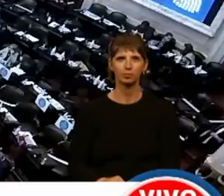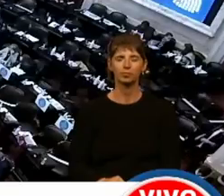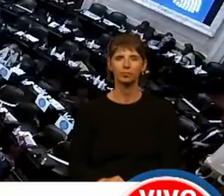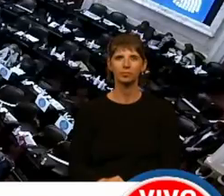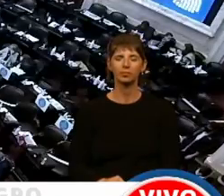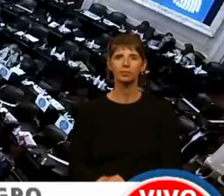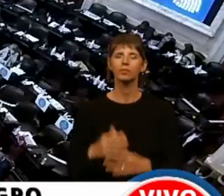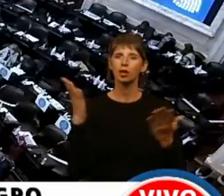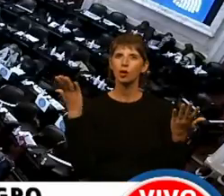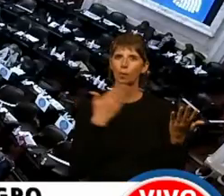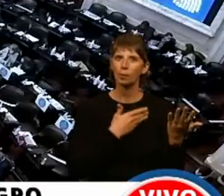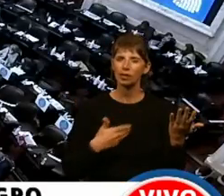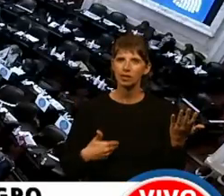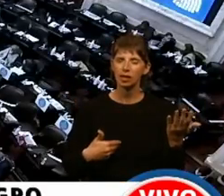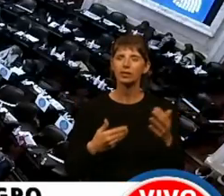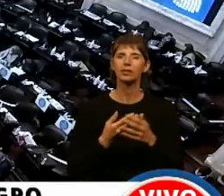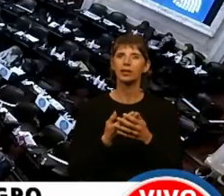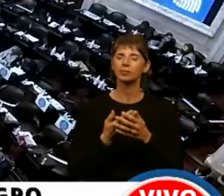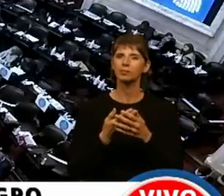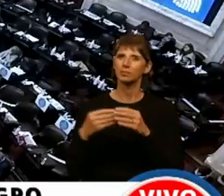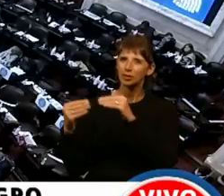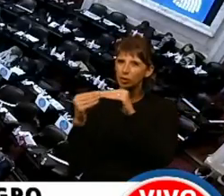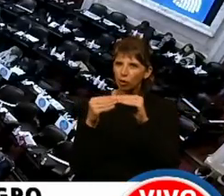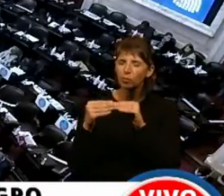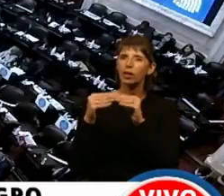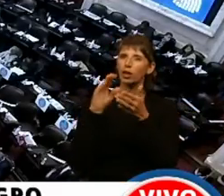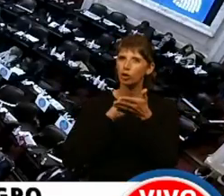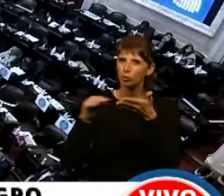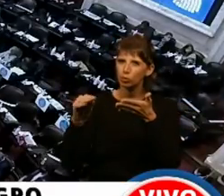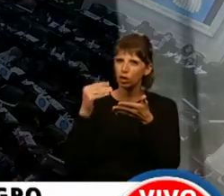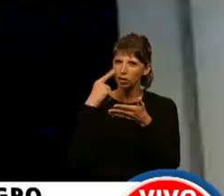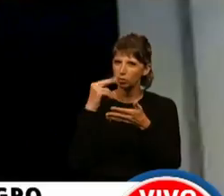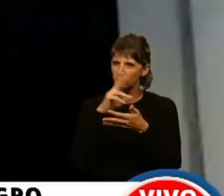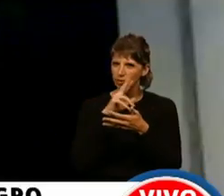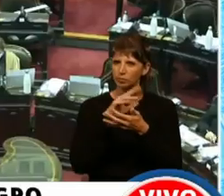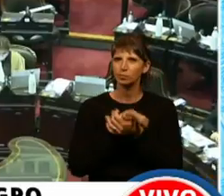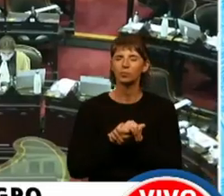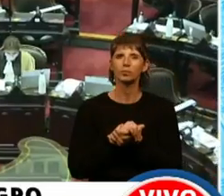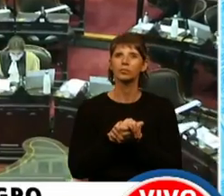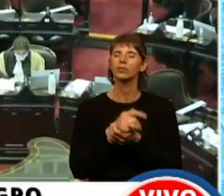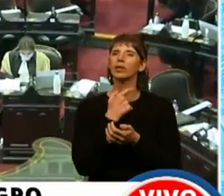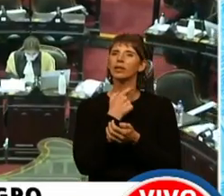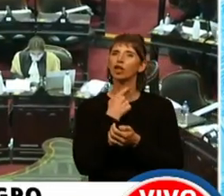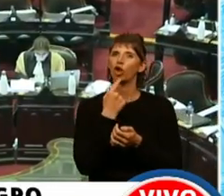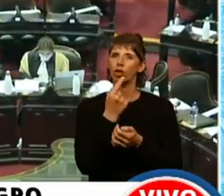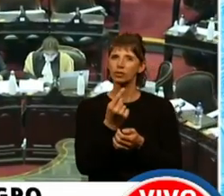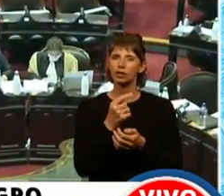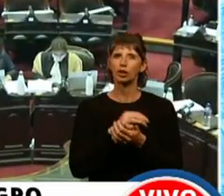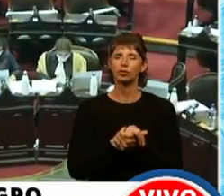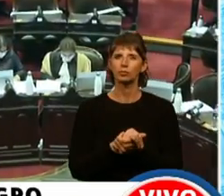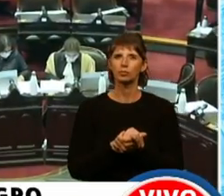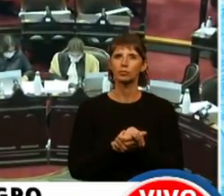señor presidente señores señoras legisladoras en primer lugar quiero expresar en